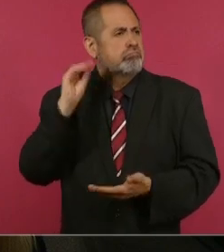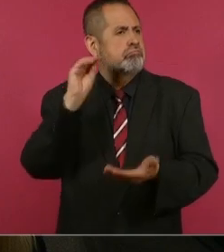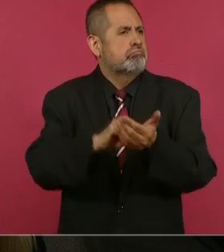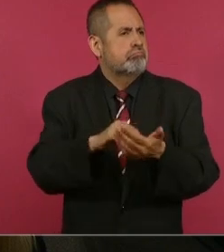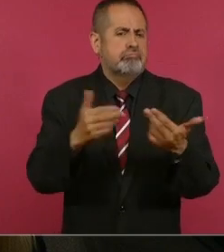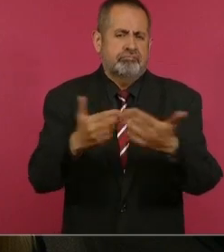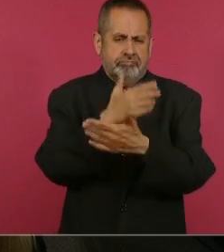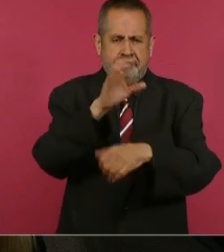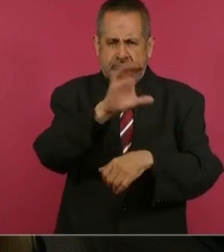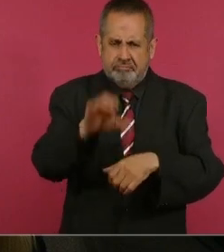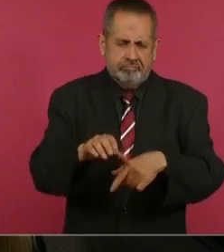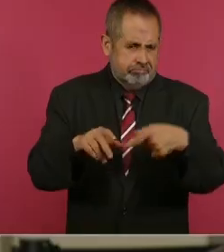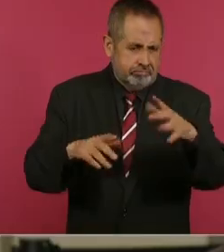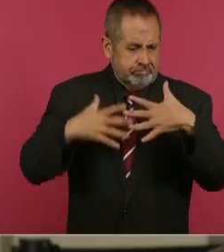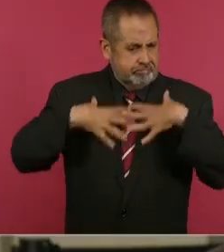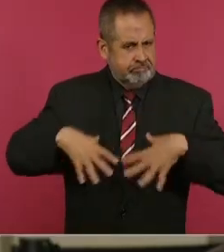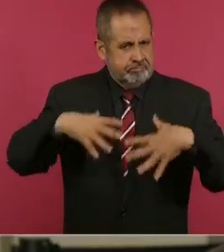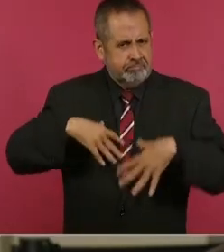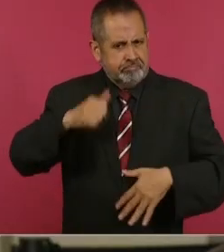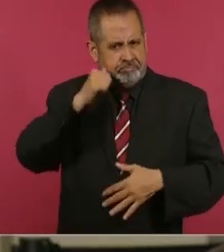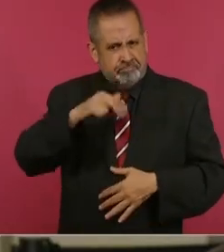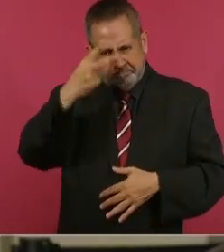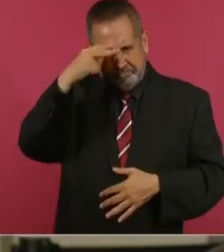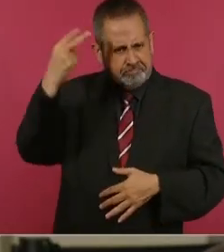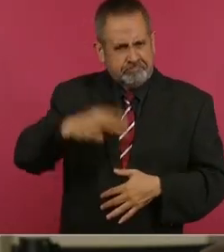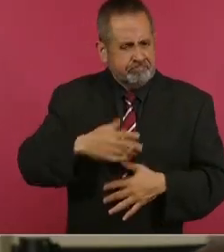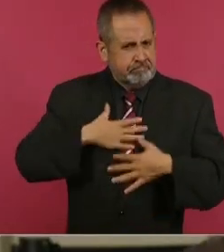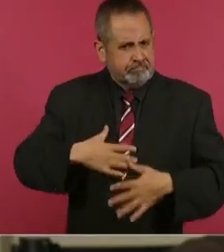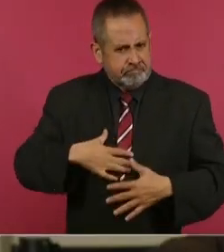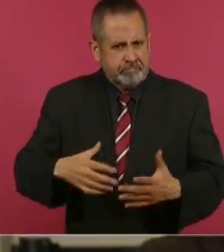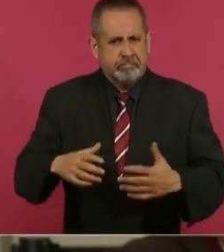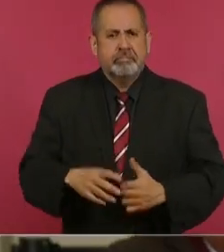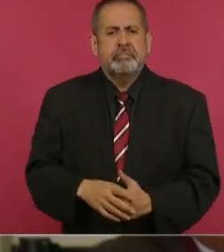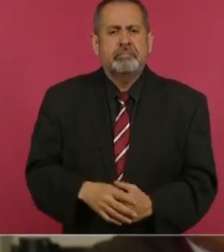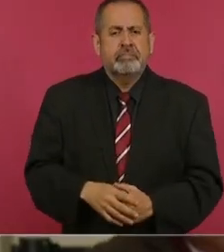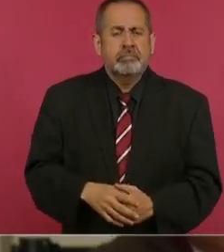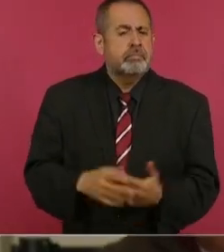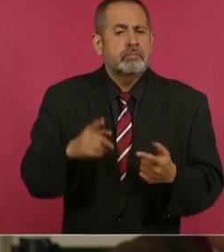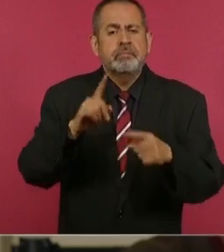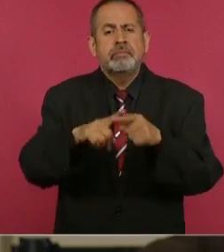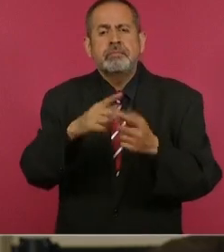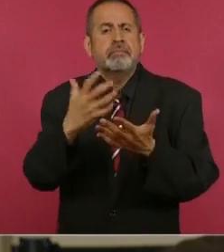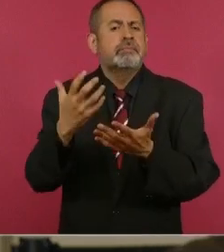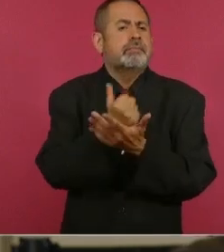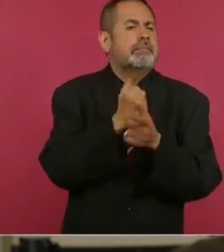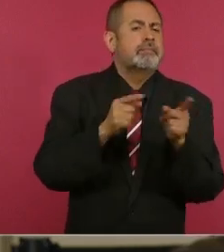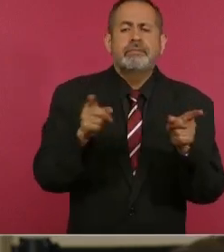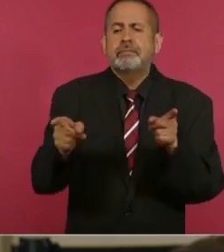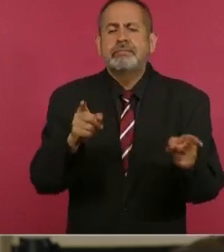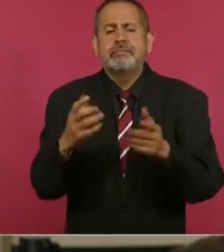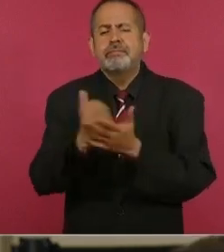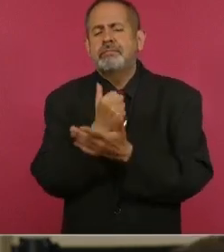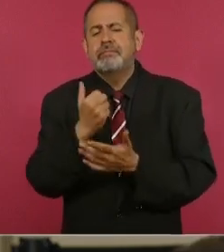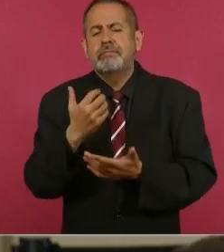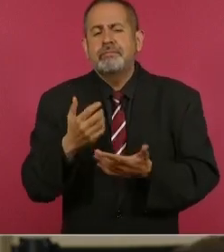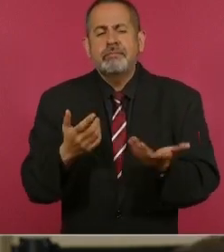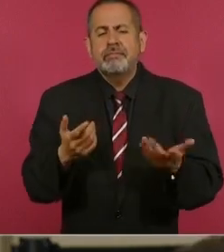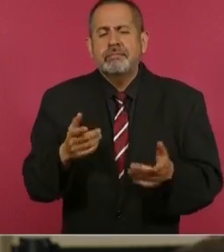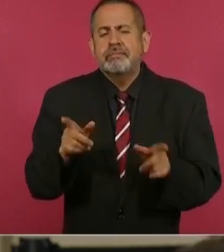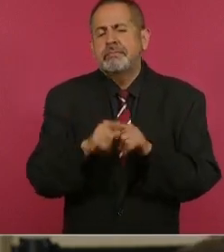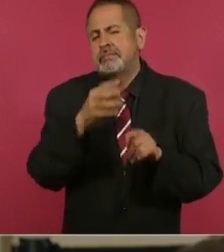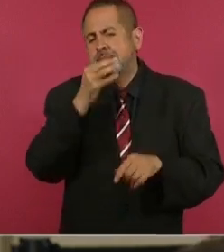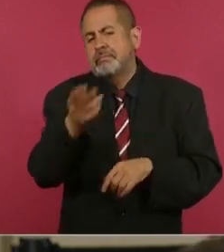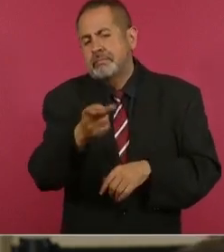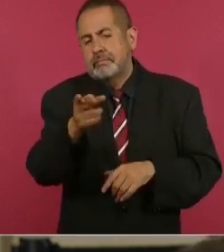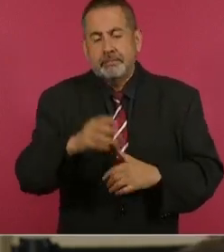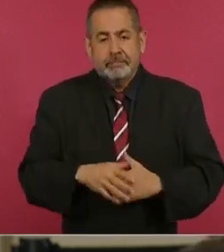Chicago. Sin embargo, él ha vestido los colores de México. Preguntarle a quién le va, presidente, y de pasadita nomás decirle,